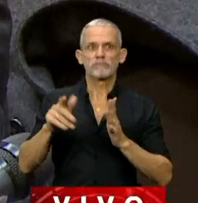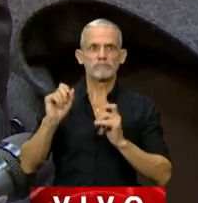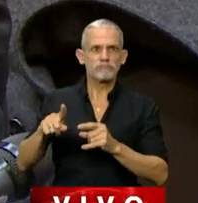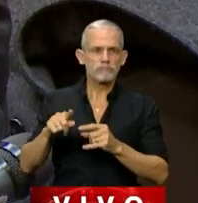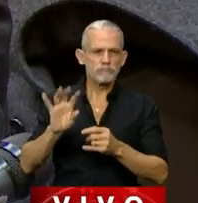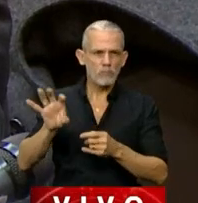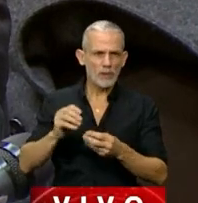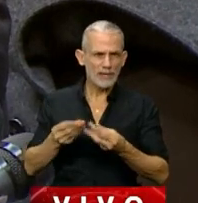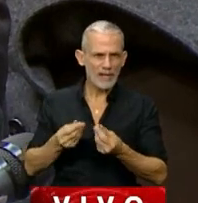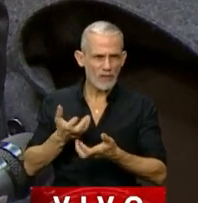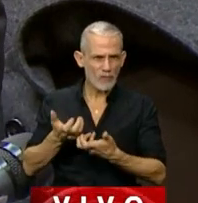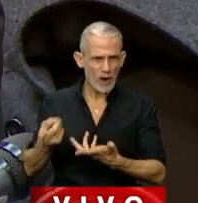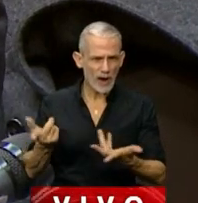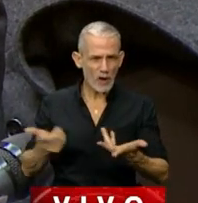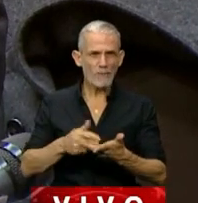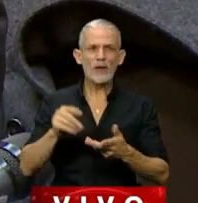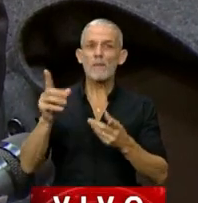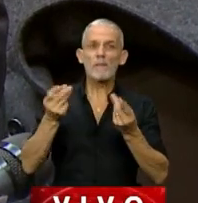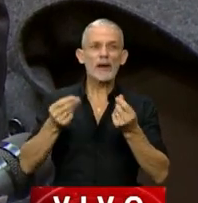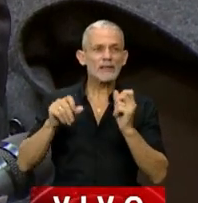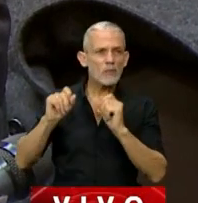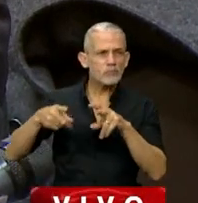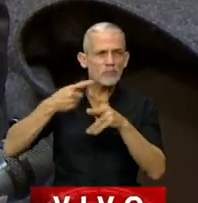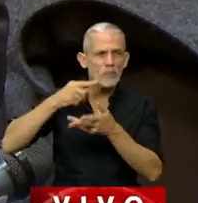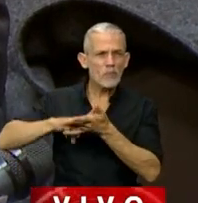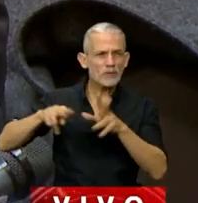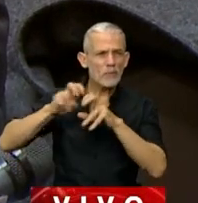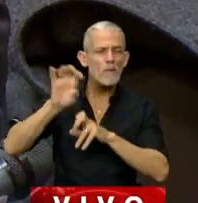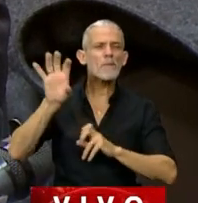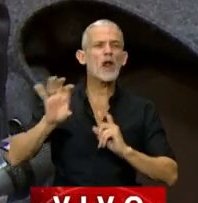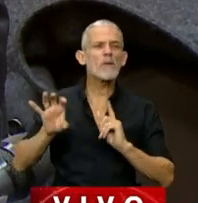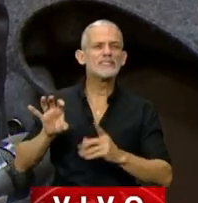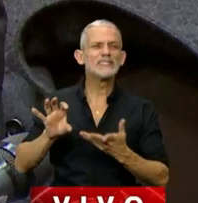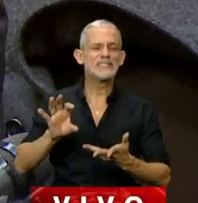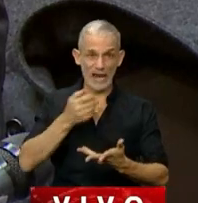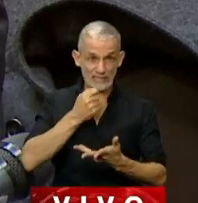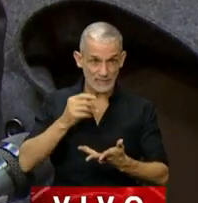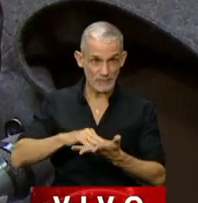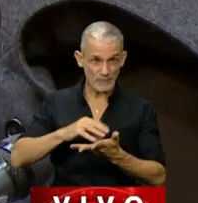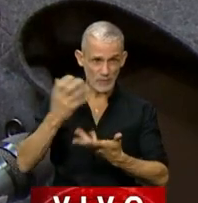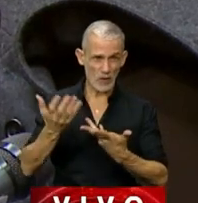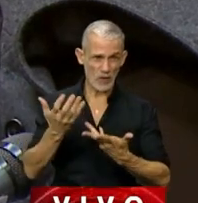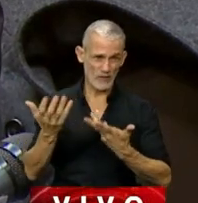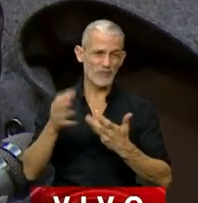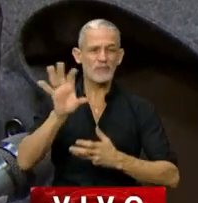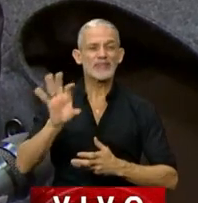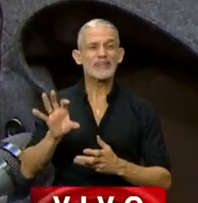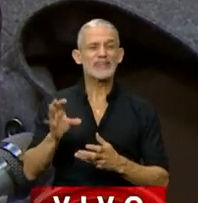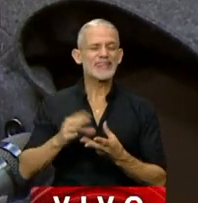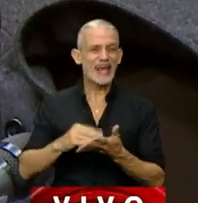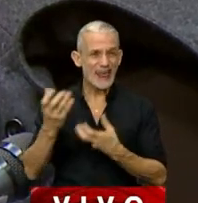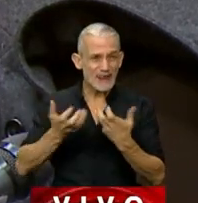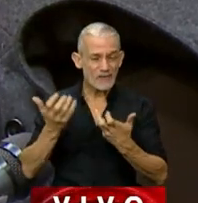podrían haberse financiado con recursos provinciales si se hubiera permitido a la provincia de Tierra del Fuego